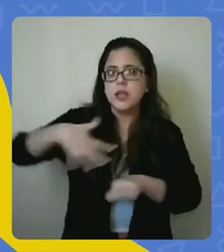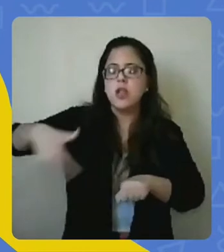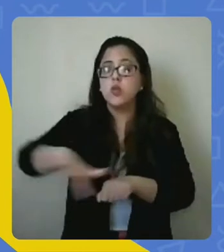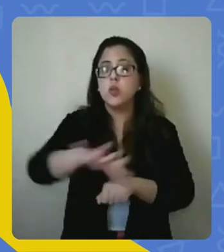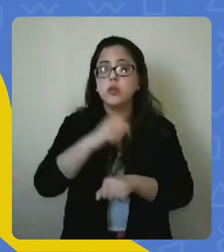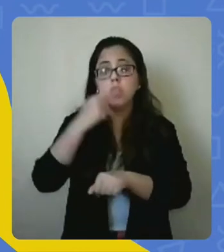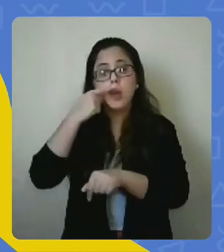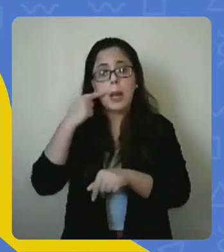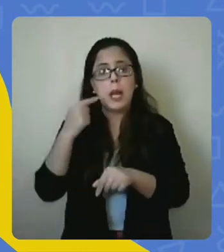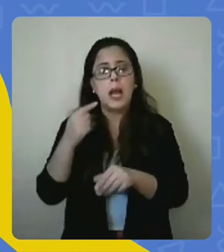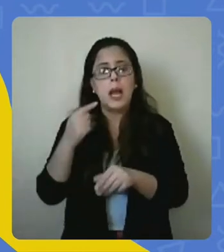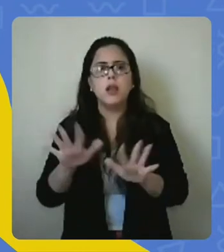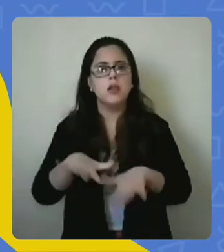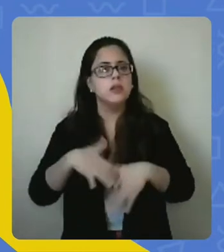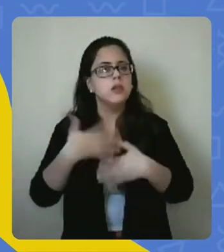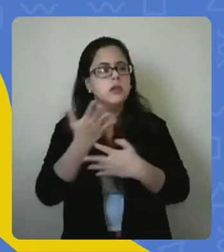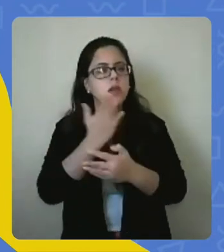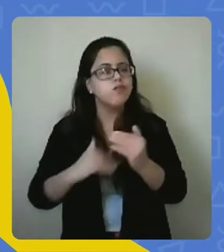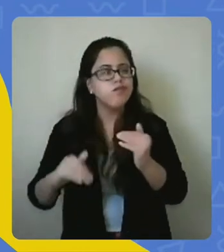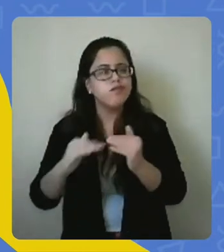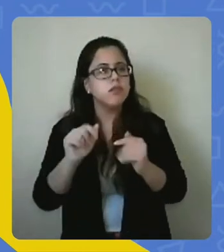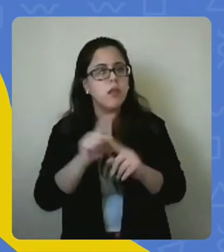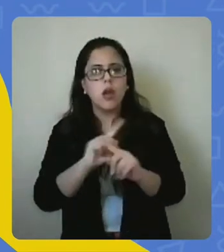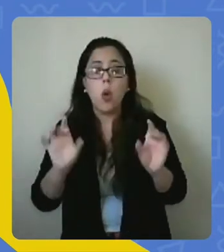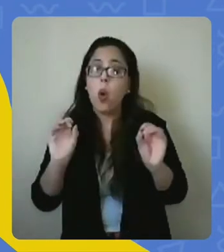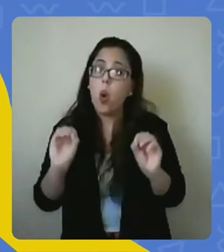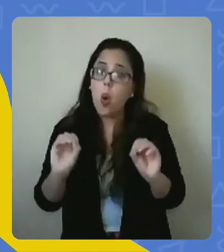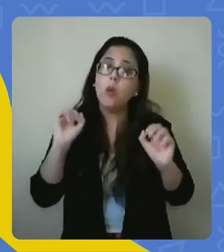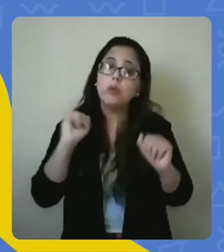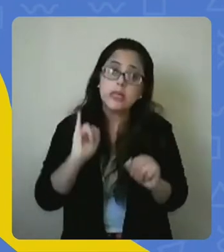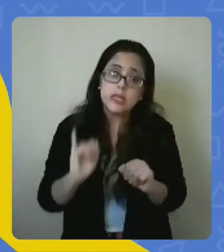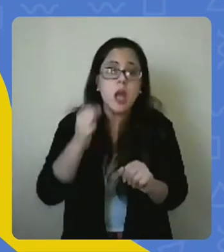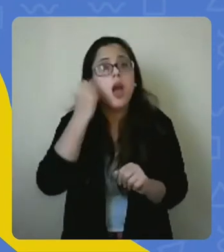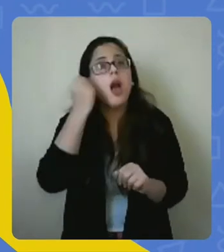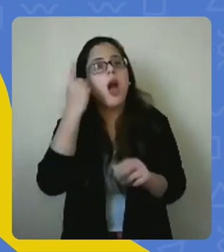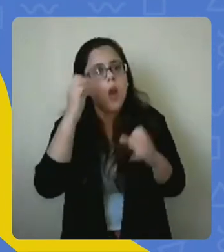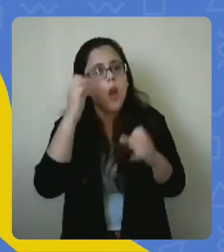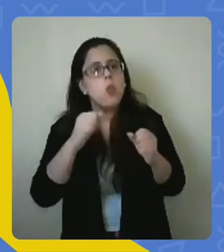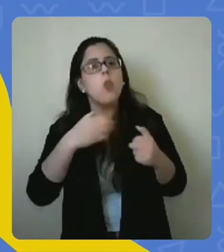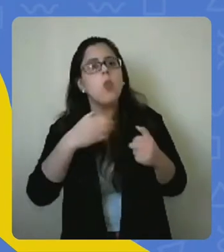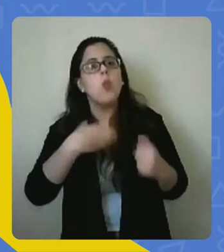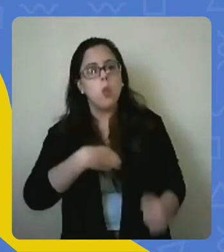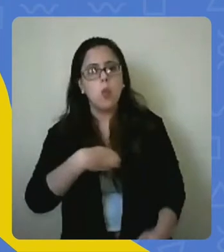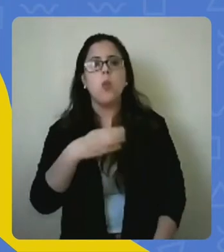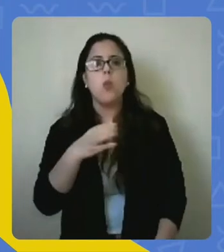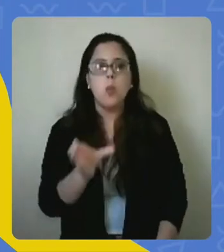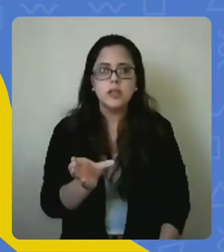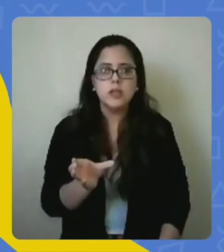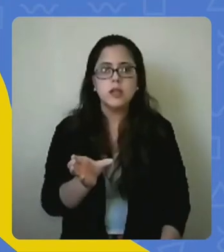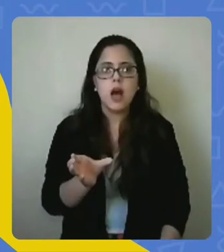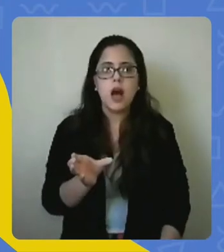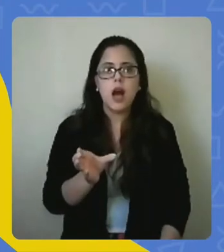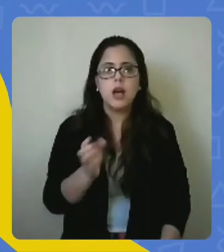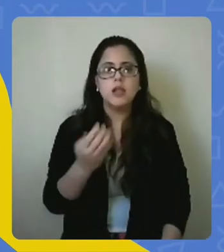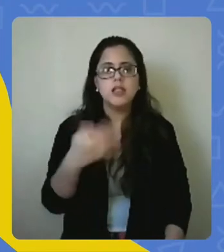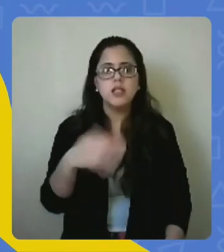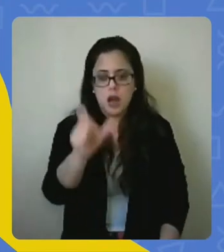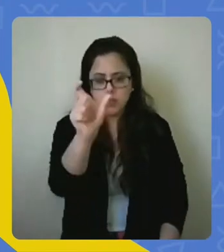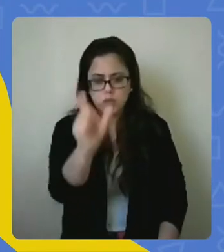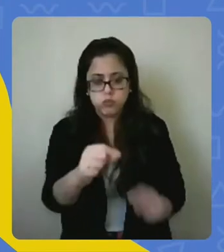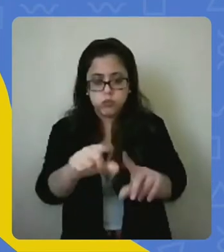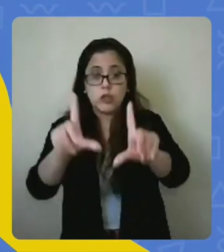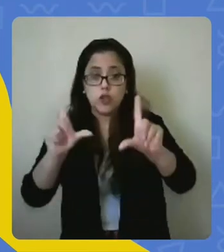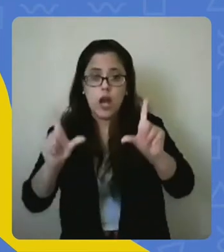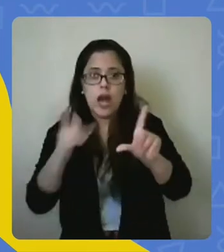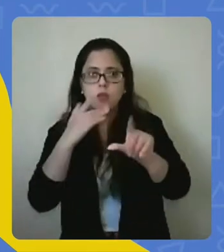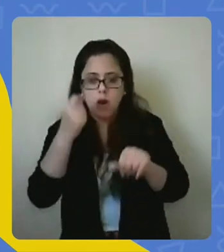hubiese sentido lo mismo, o tal vez sí entiende y puede empatizar con el personaje, porque entiende que